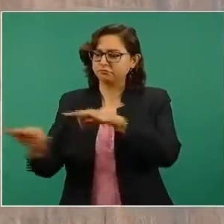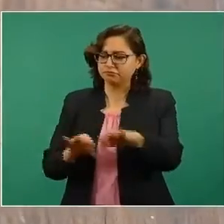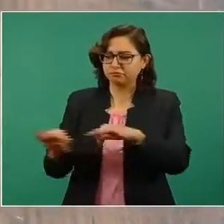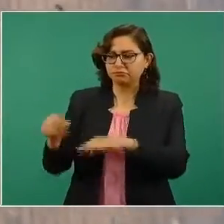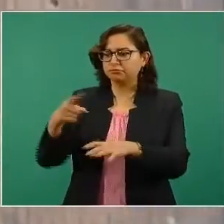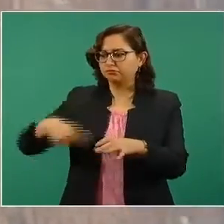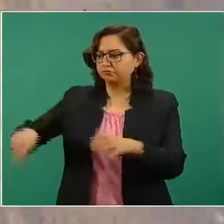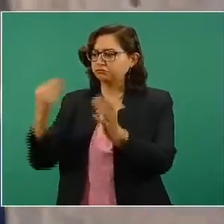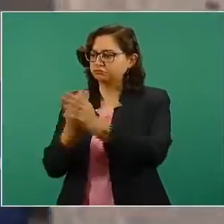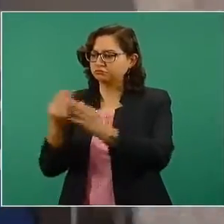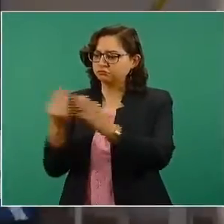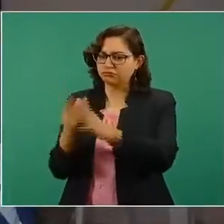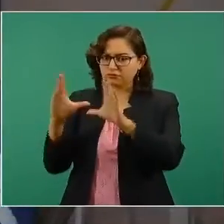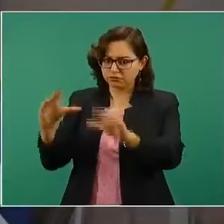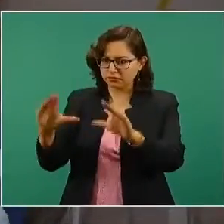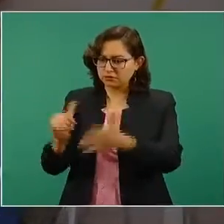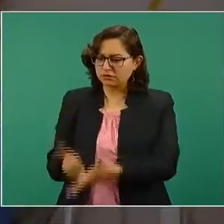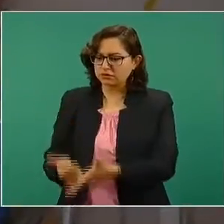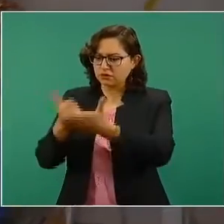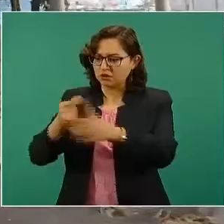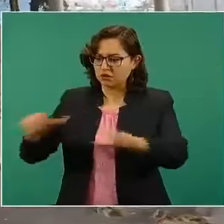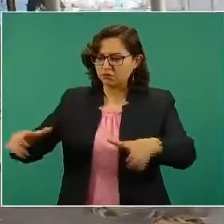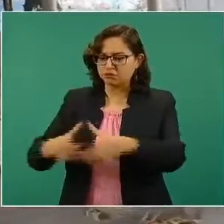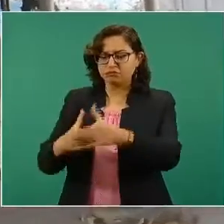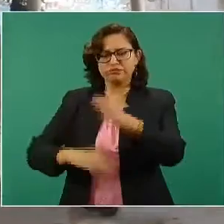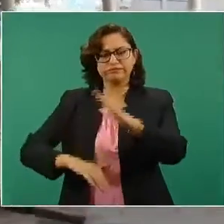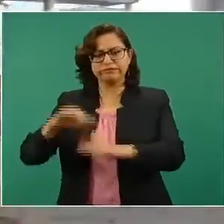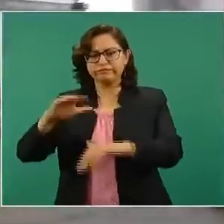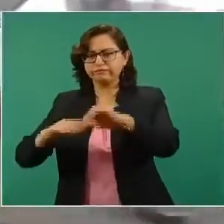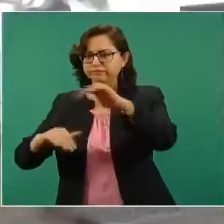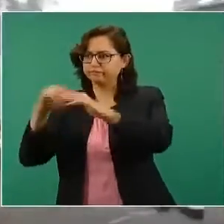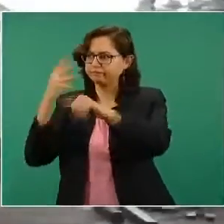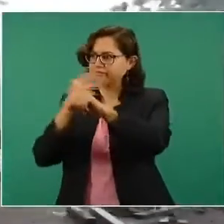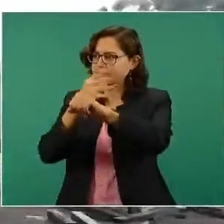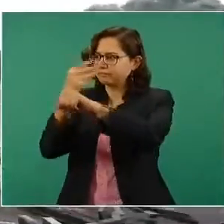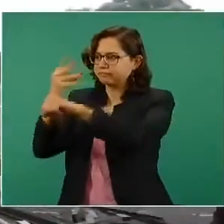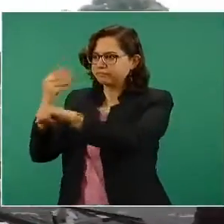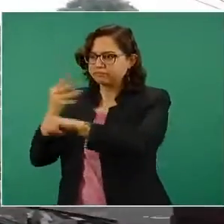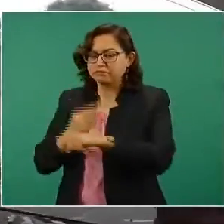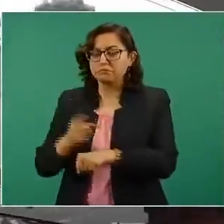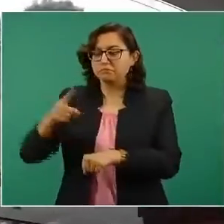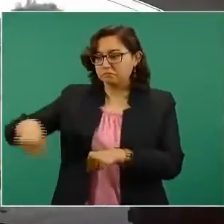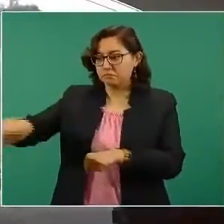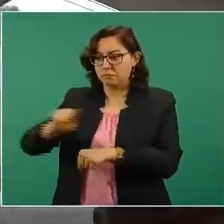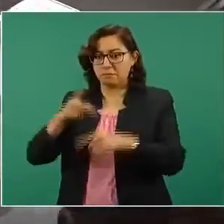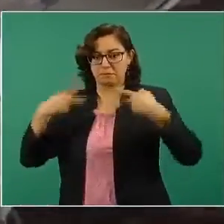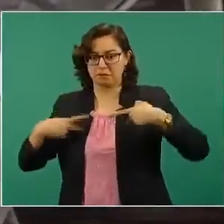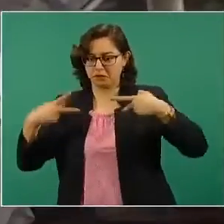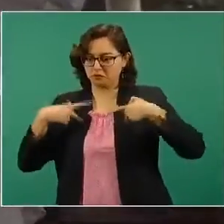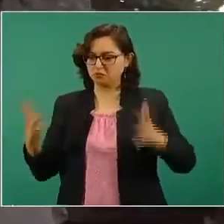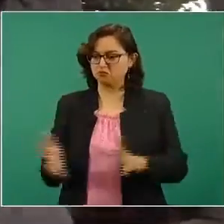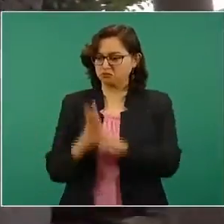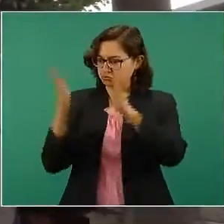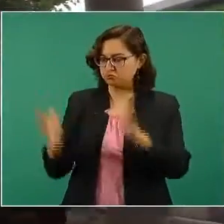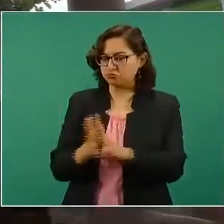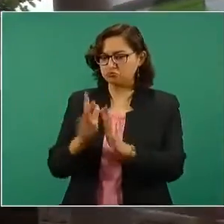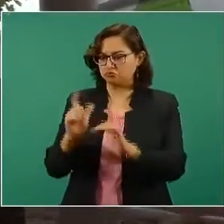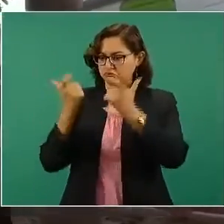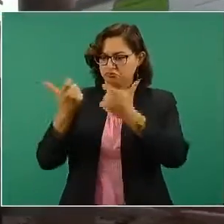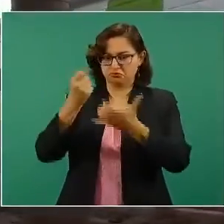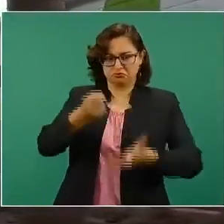fueron afectados y para sus comunidades. La participación directa de las personas en la administración de los recursos para